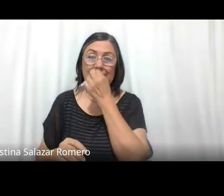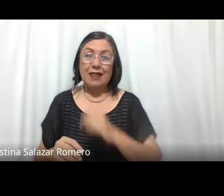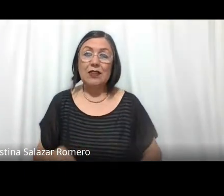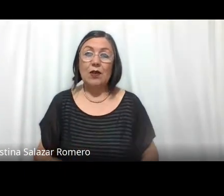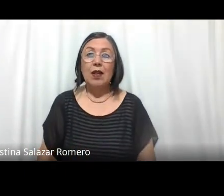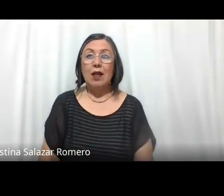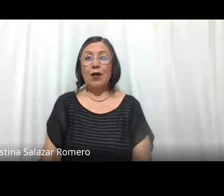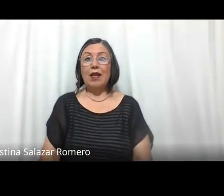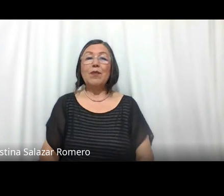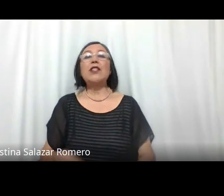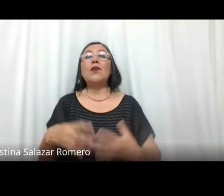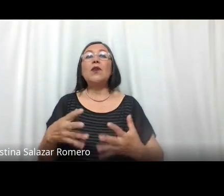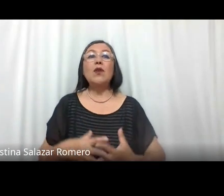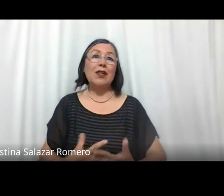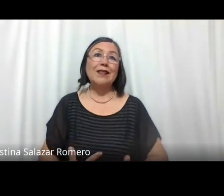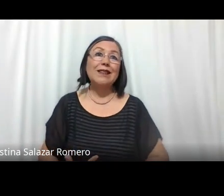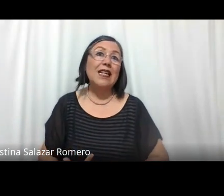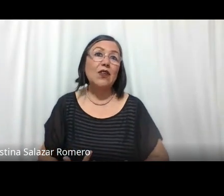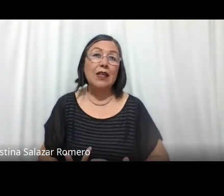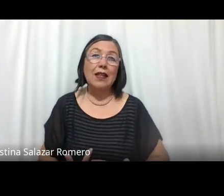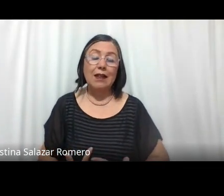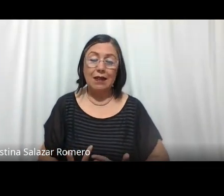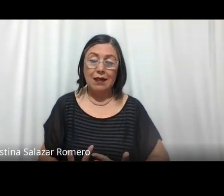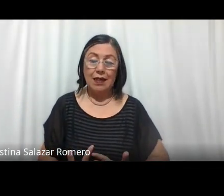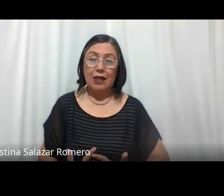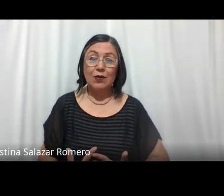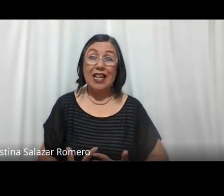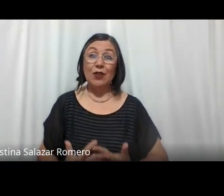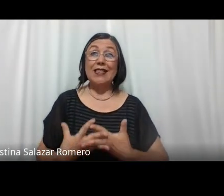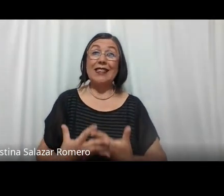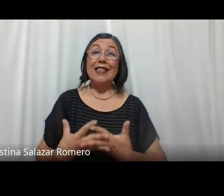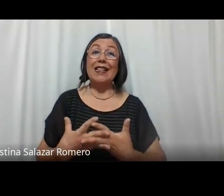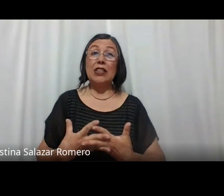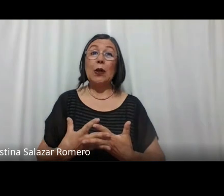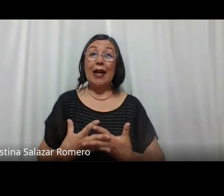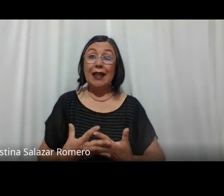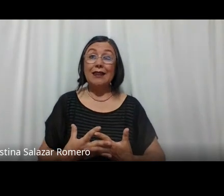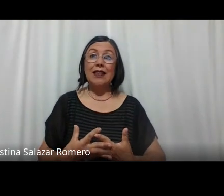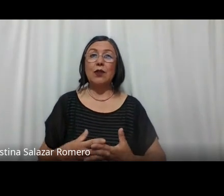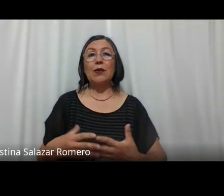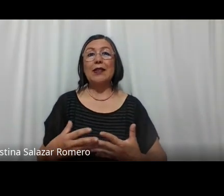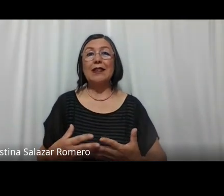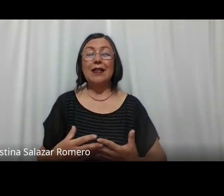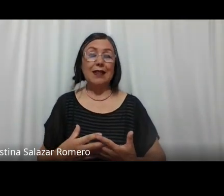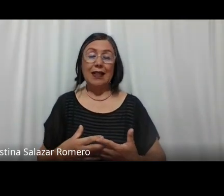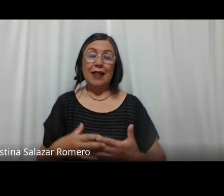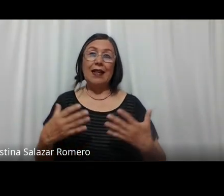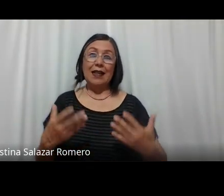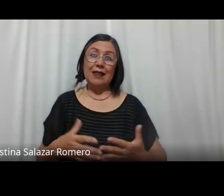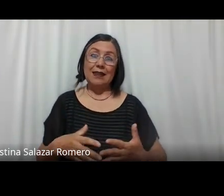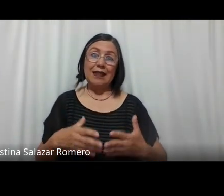ahí en la interacción. Por ejemplo, si yo seño el enunciado, Cristina entró a la casa, yo voy a utilizar